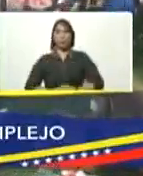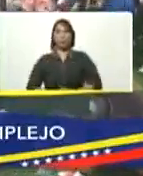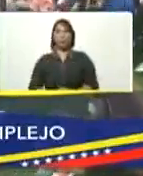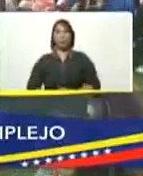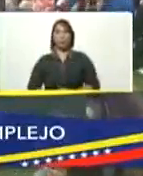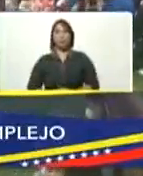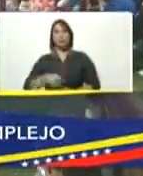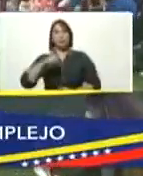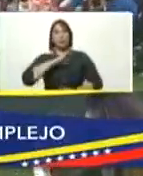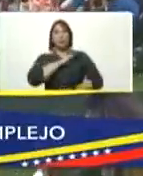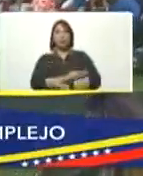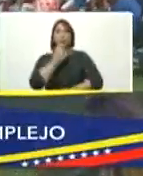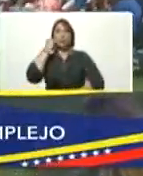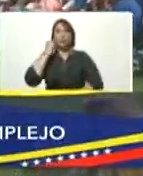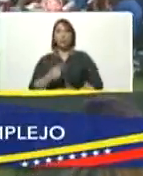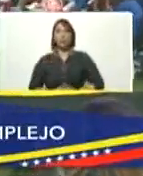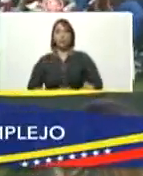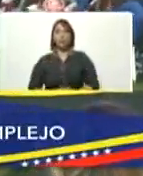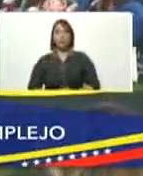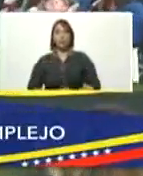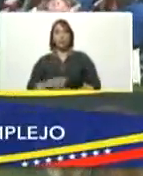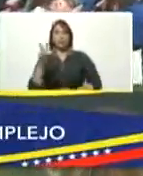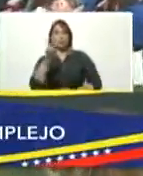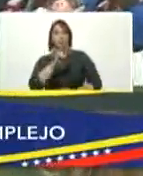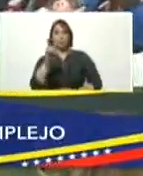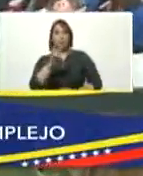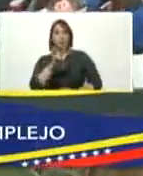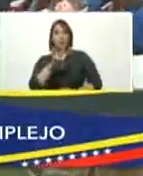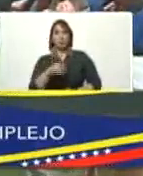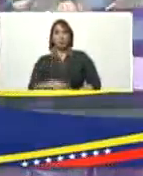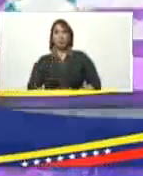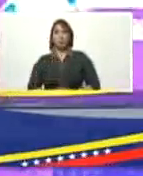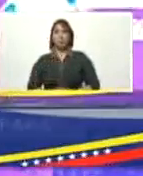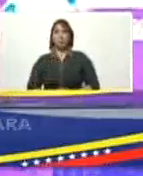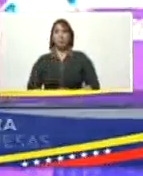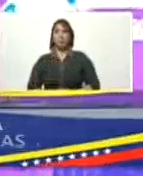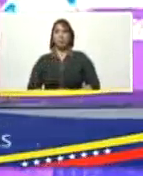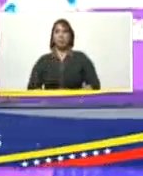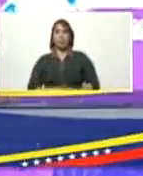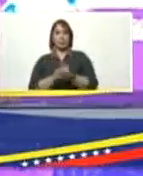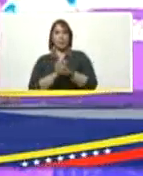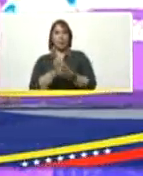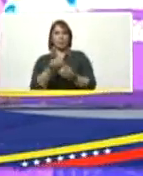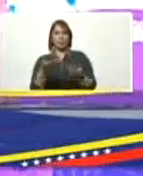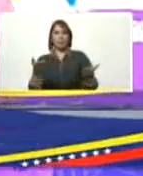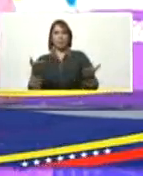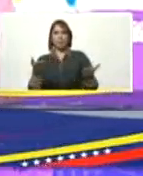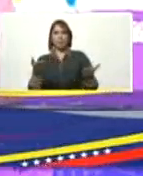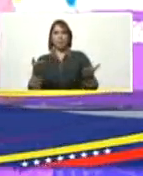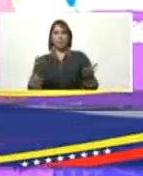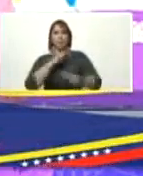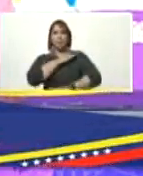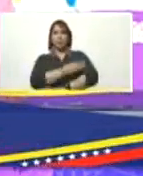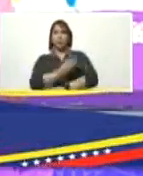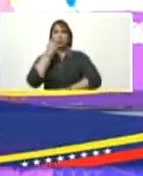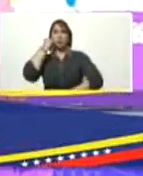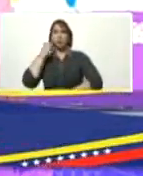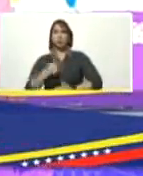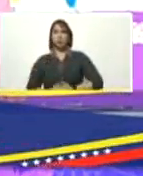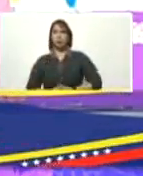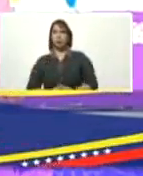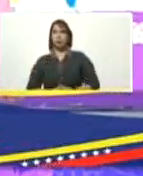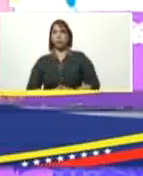este feminismo venezolano, María, Noelí, compañera, este feminismo,